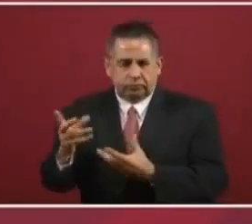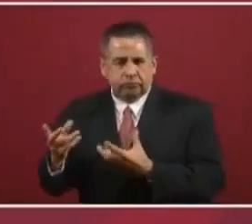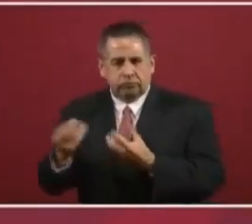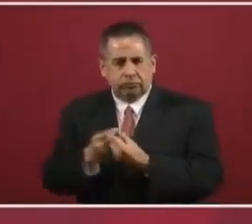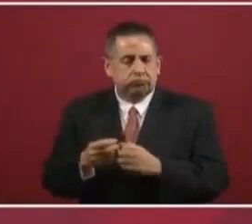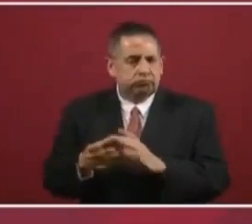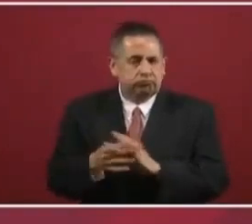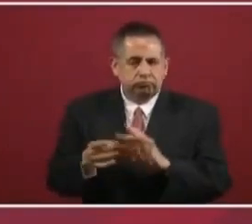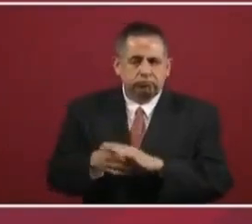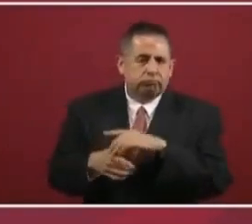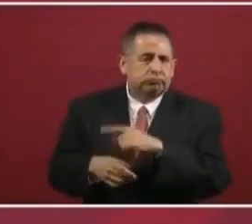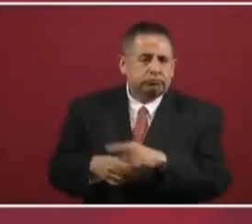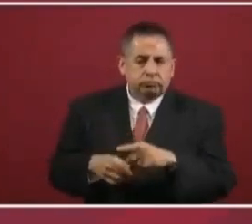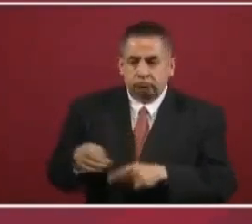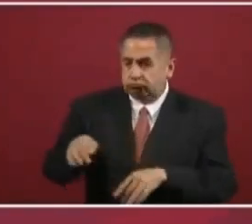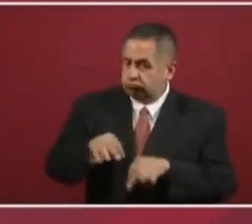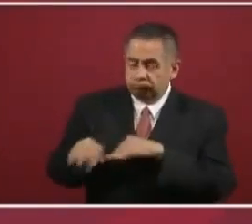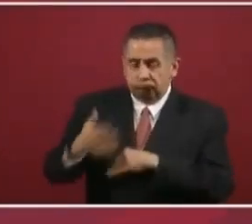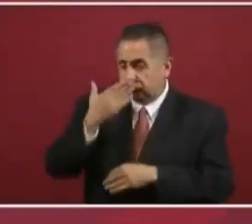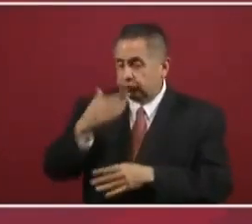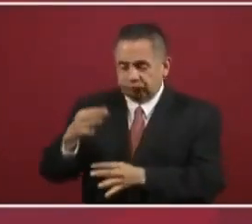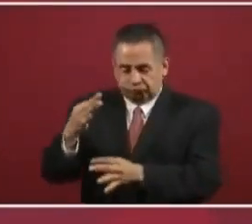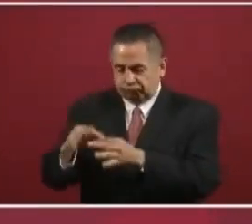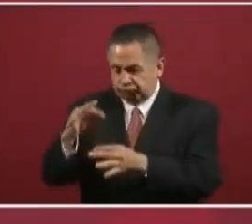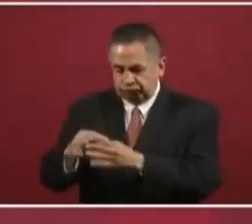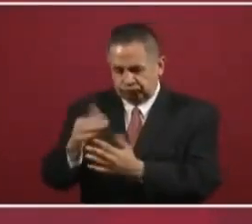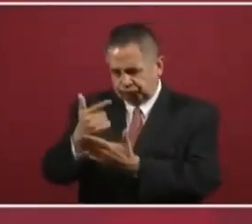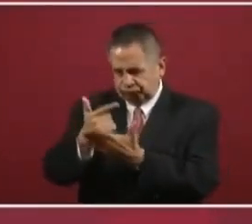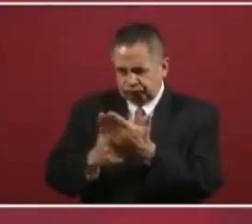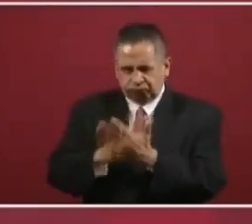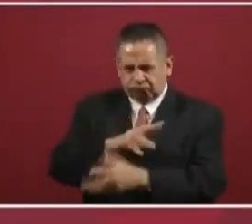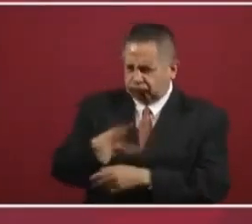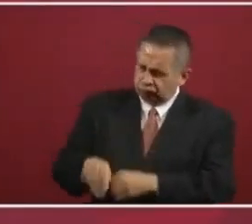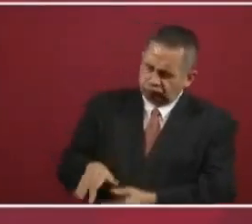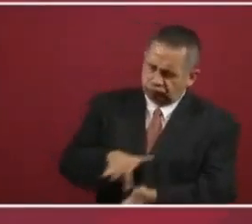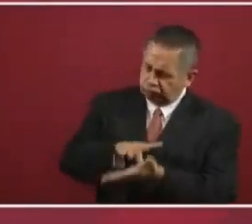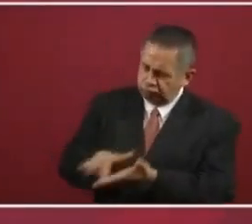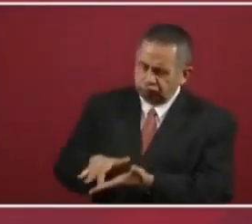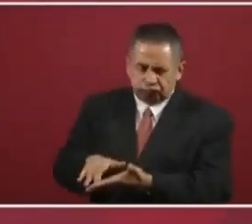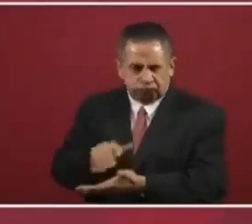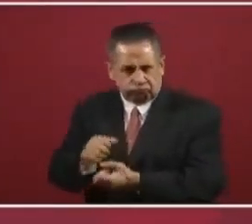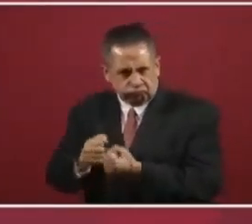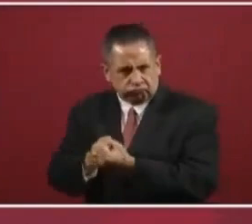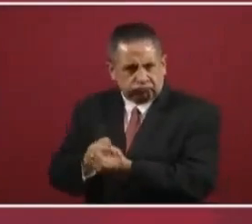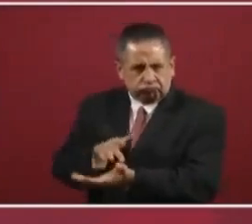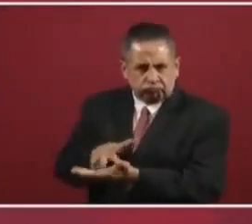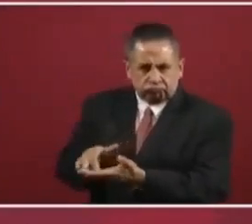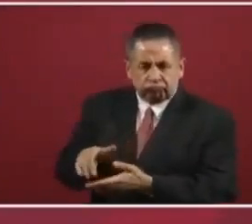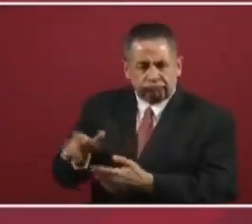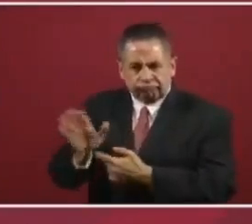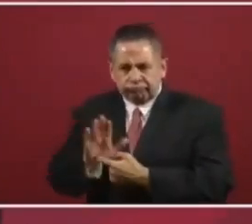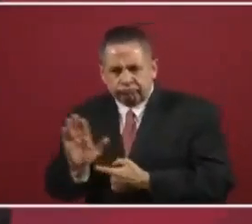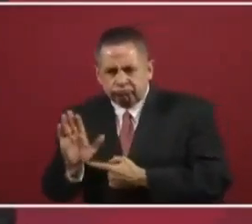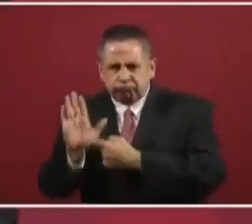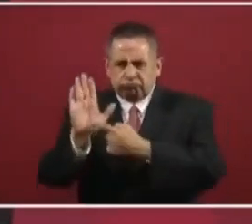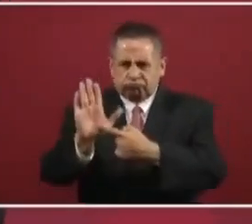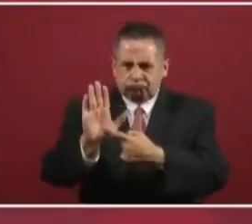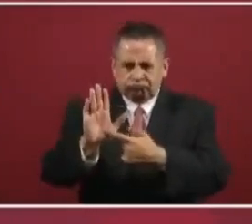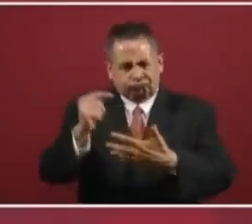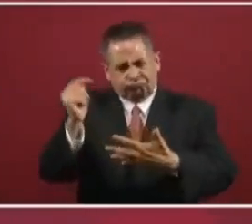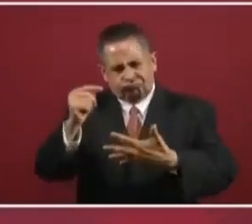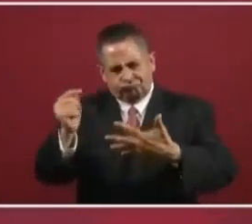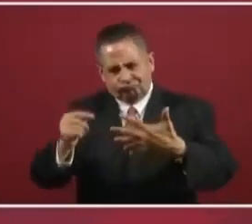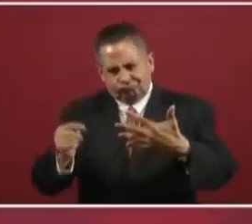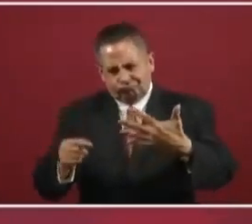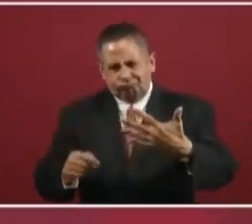estado actuando muy bien tiene todo nuestro apoyo todo nuestro respaldo que les muestre todo el trabajo que